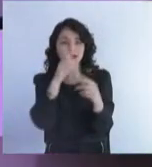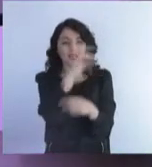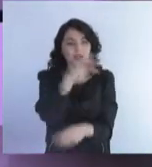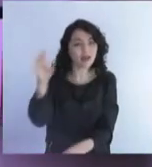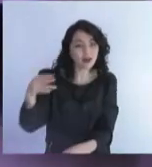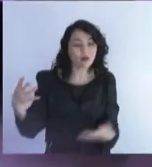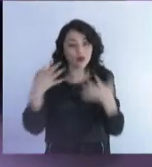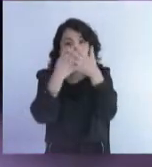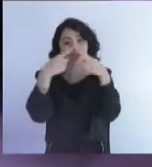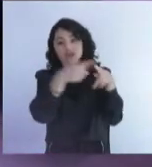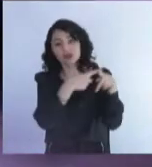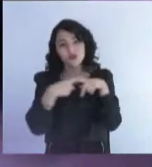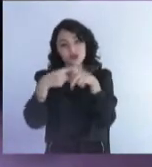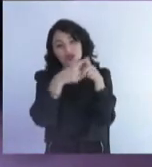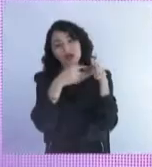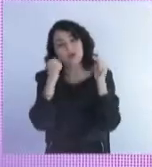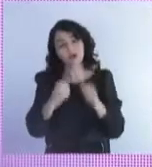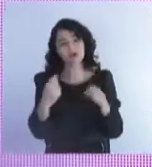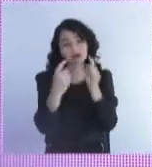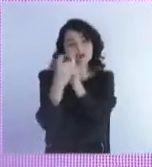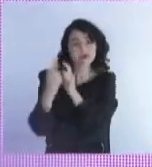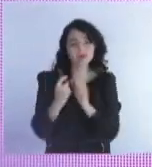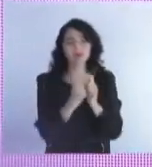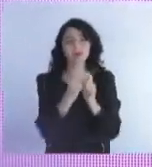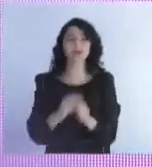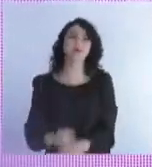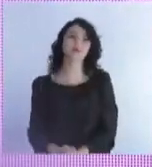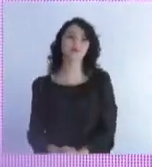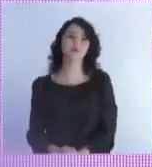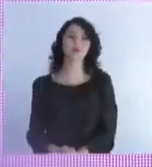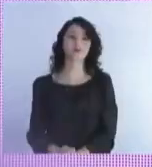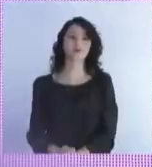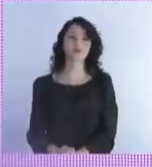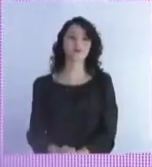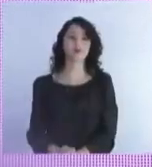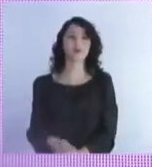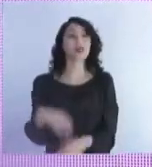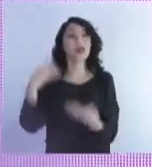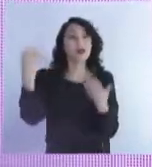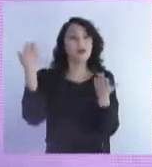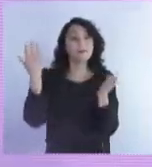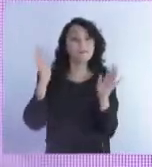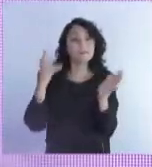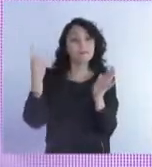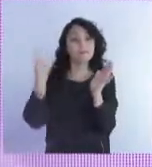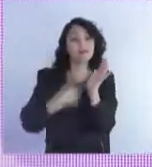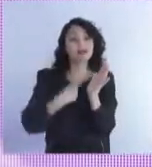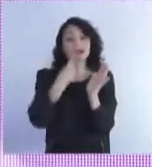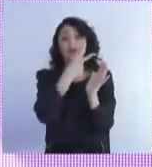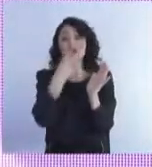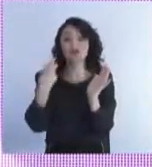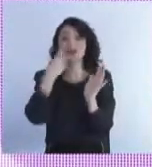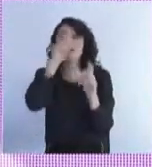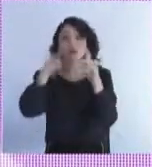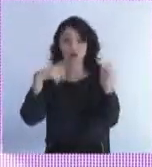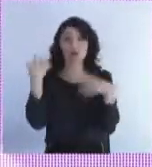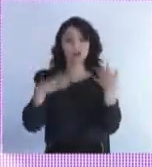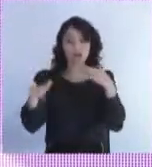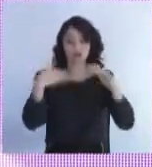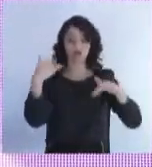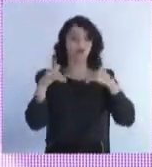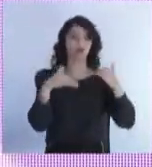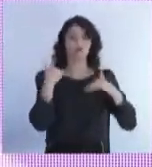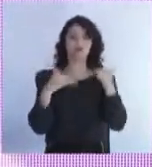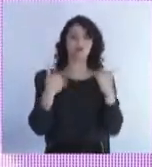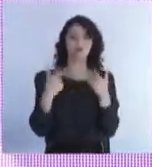sociales en contacto con las nuestras. Recibimos ya más de 1.200 preguntas y comentarios por parte de